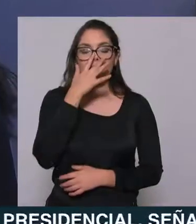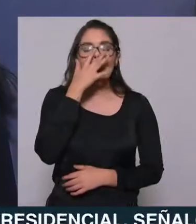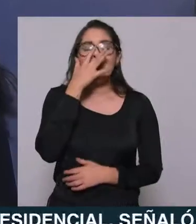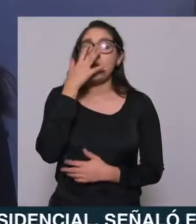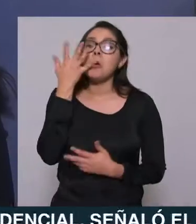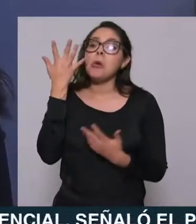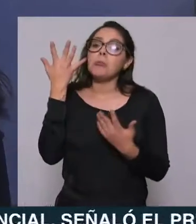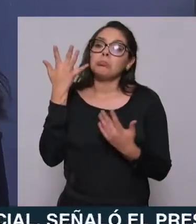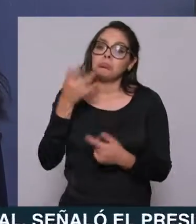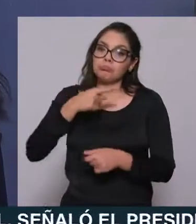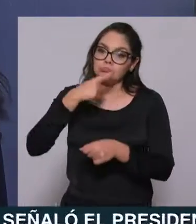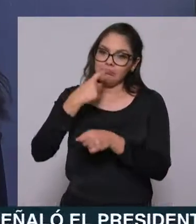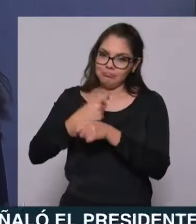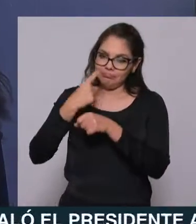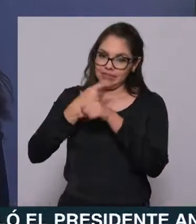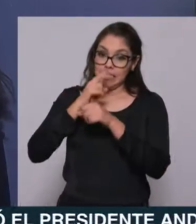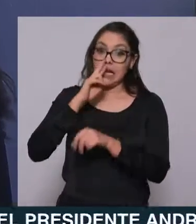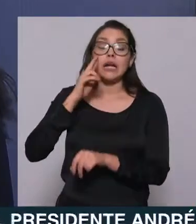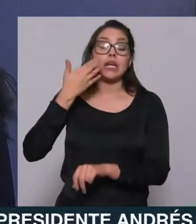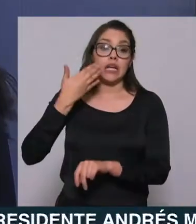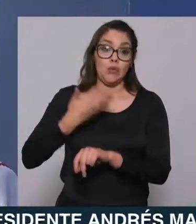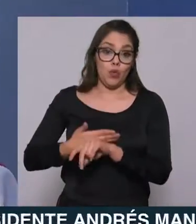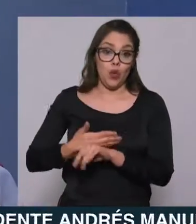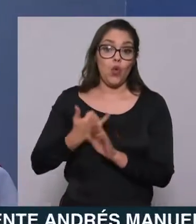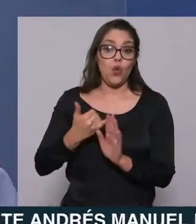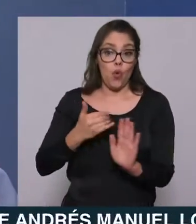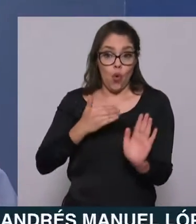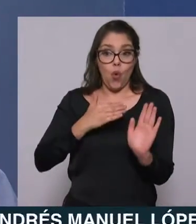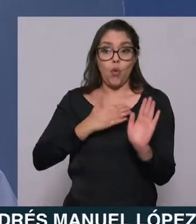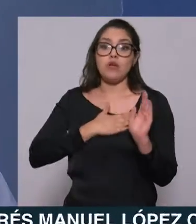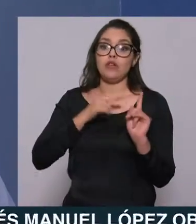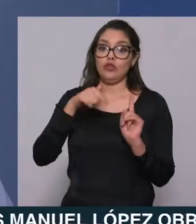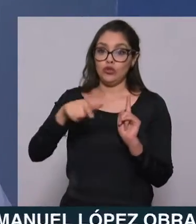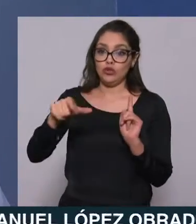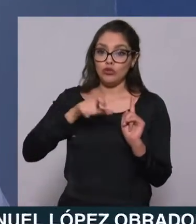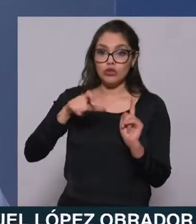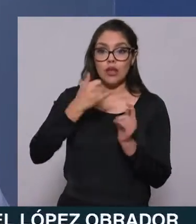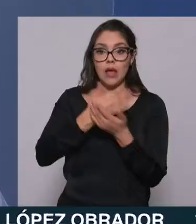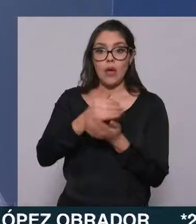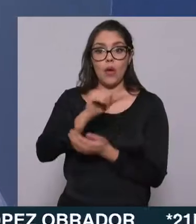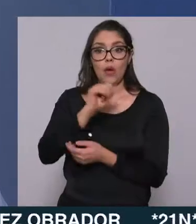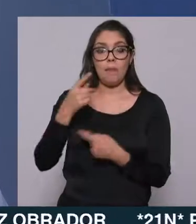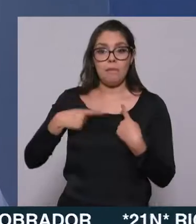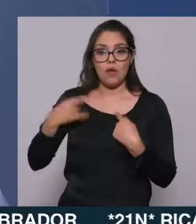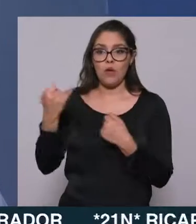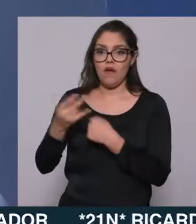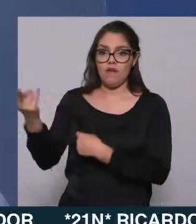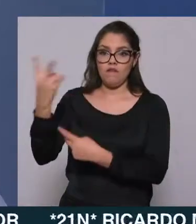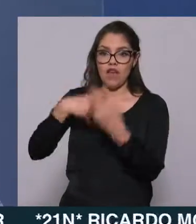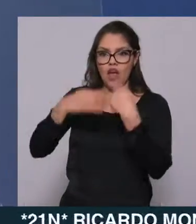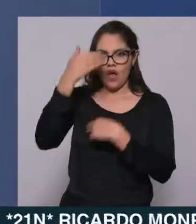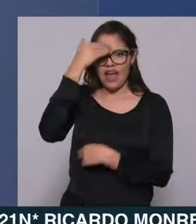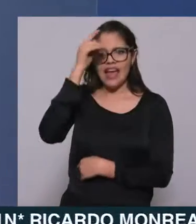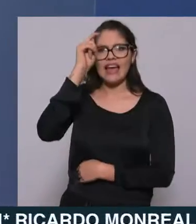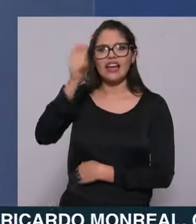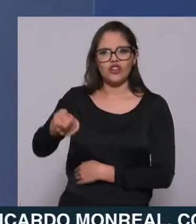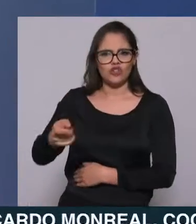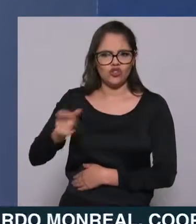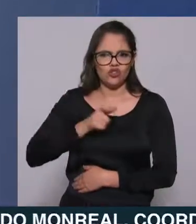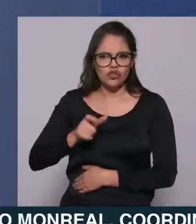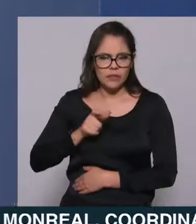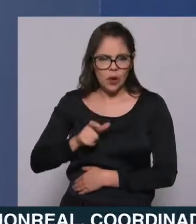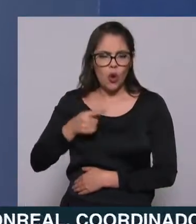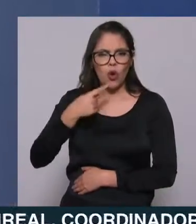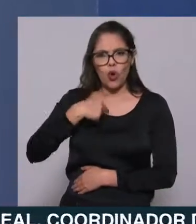principalmente significa una responsabilidad, un compromiso con Xochimilco y con las personas que también se acercan a conocer lo que es Xochimilco.